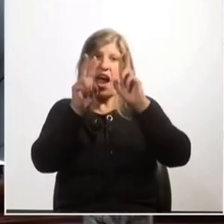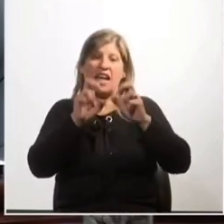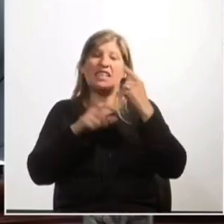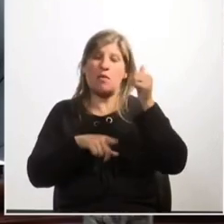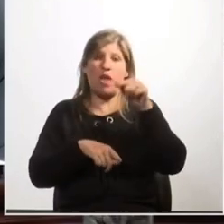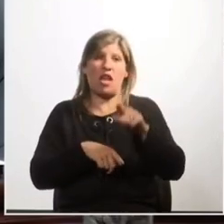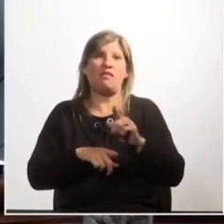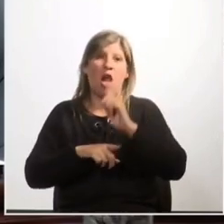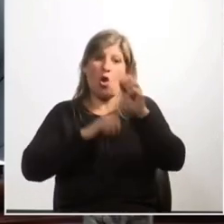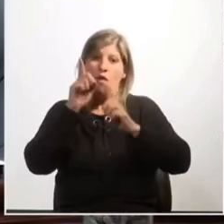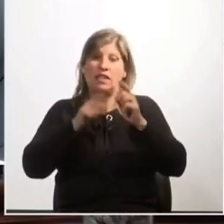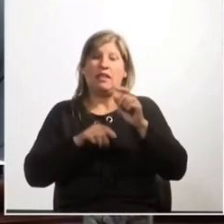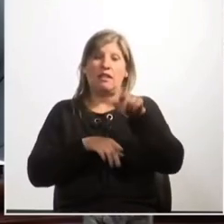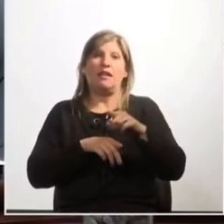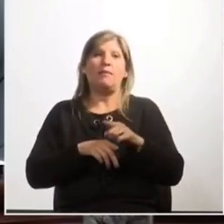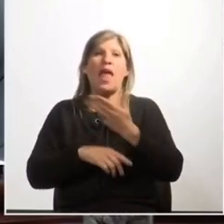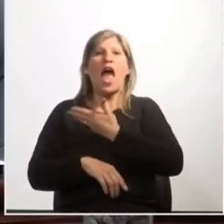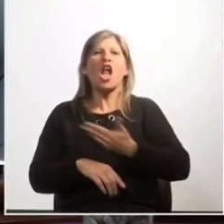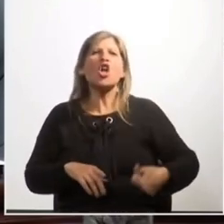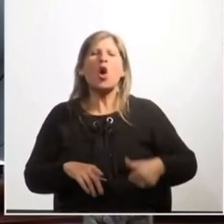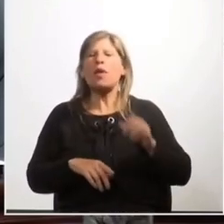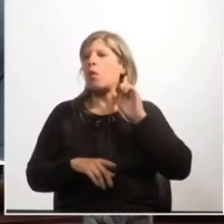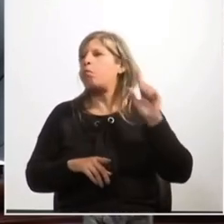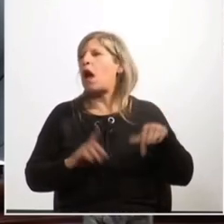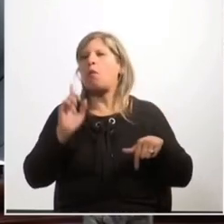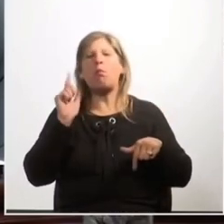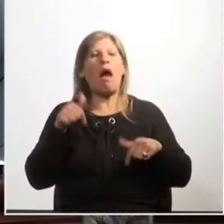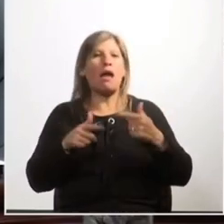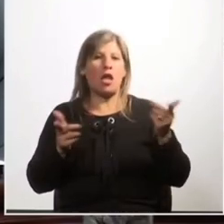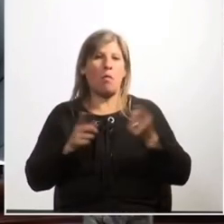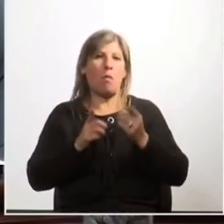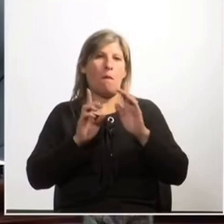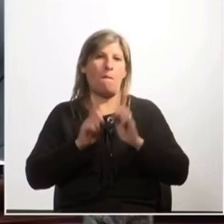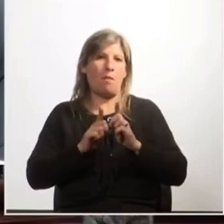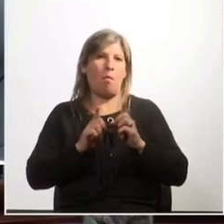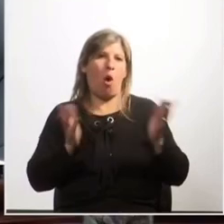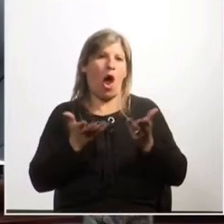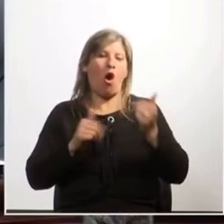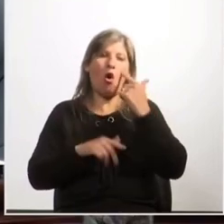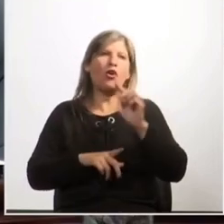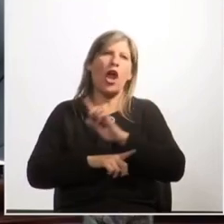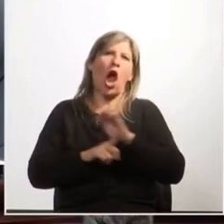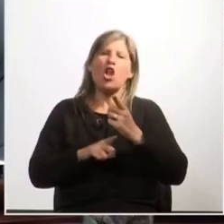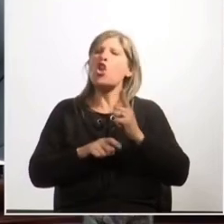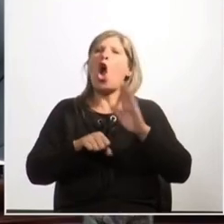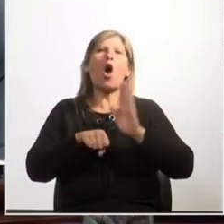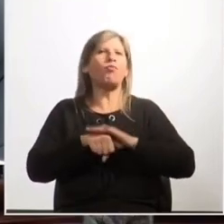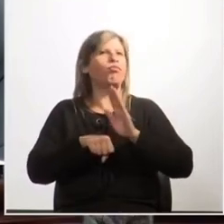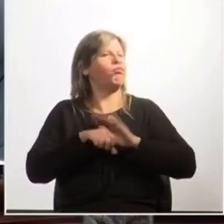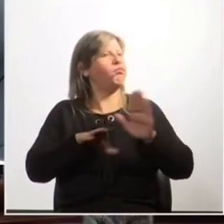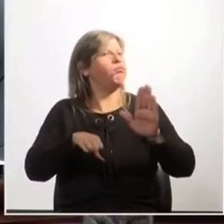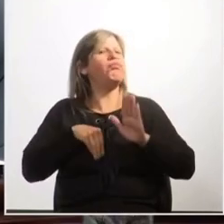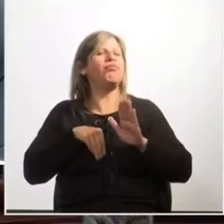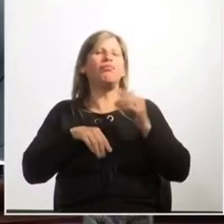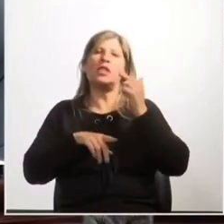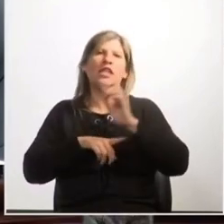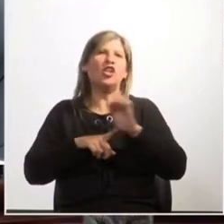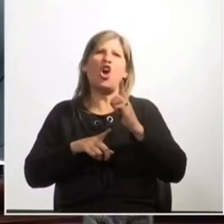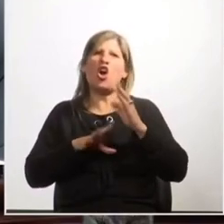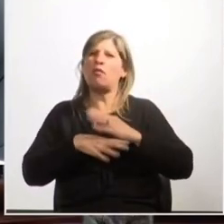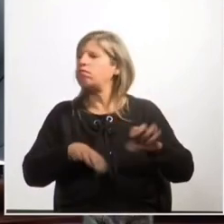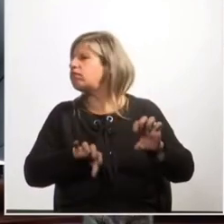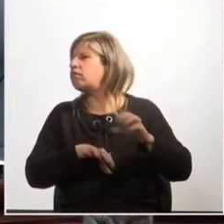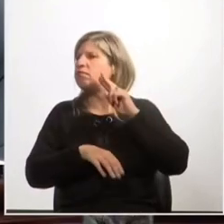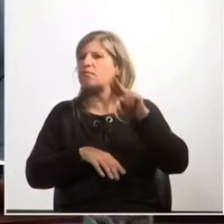academia. El gobierno hizo oídos sordos al igual que ahora. No se hacen cargo y no quieren ver la realidad.